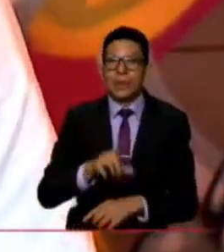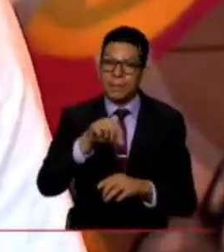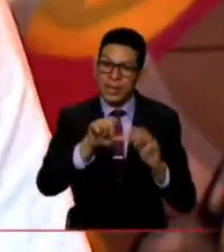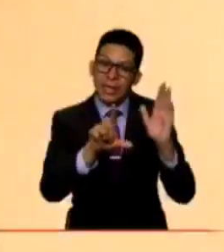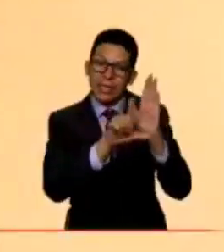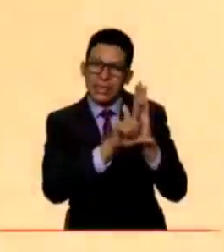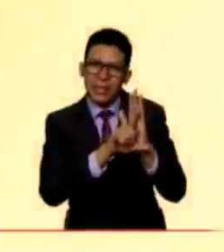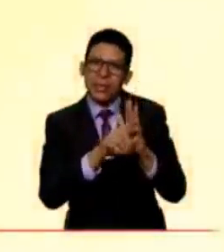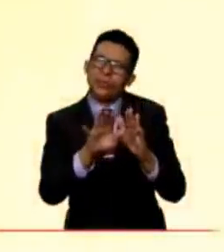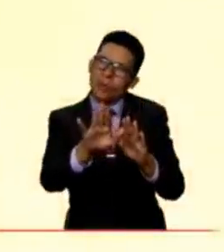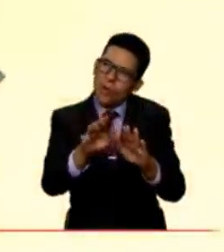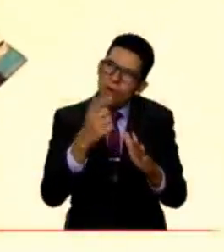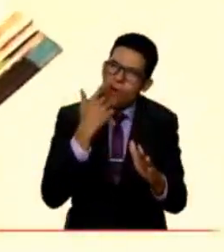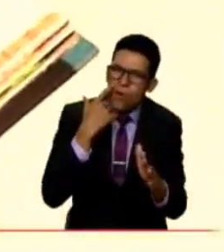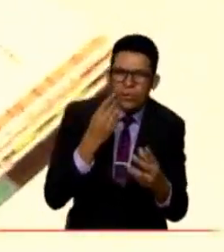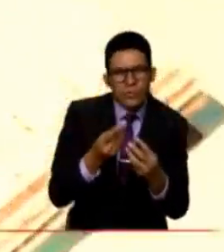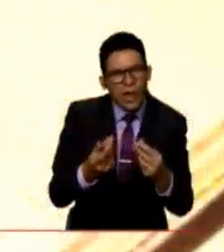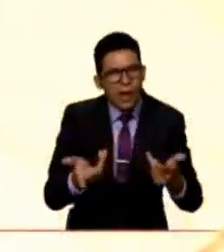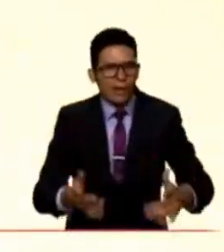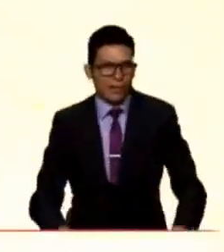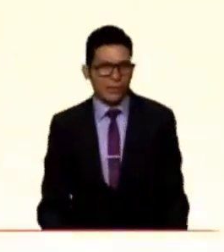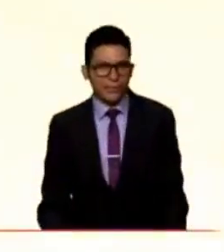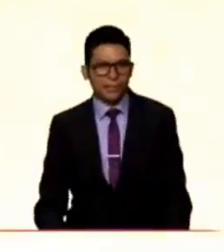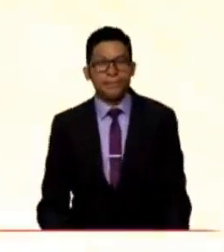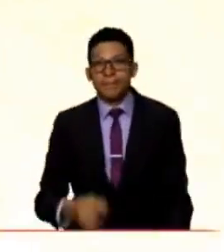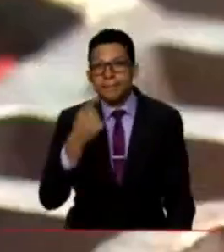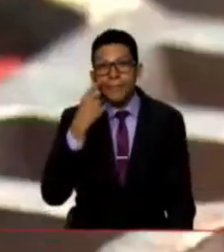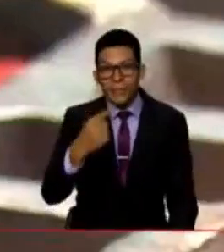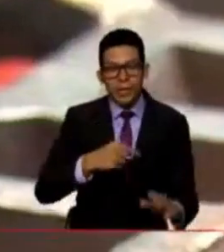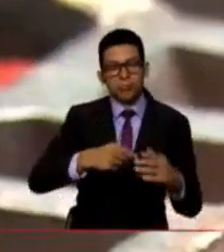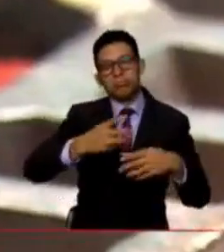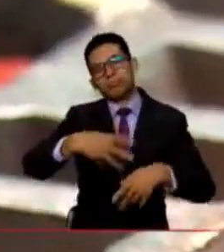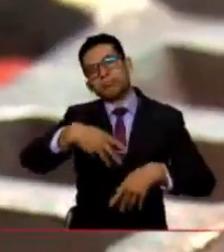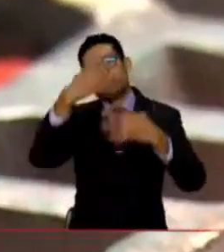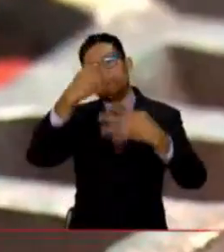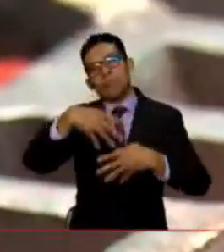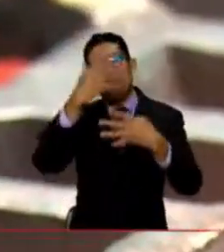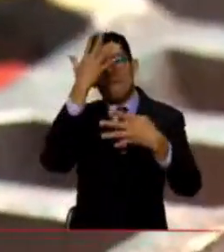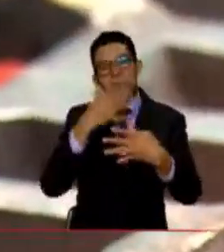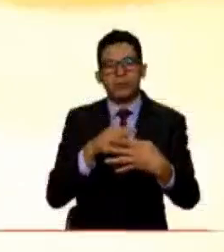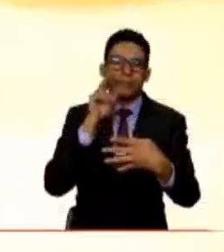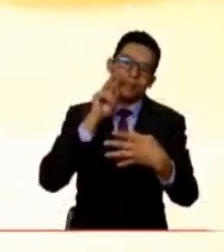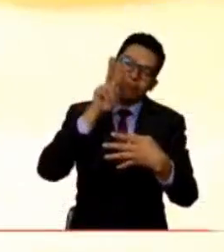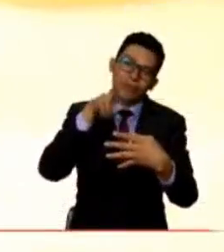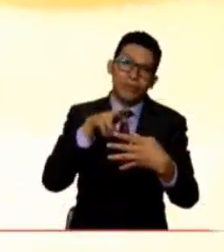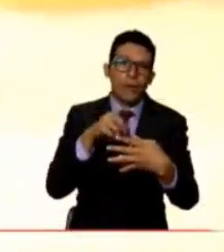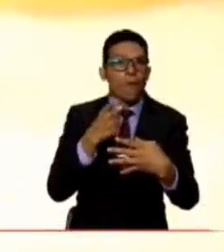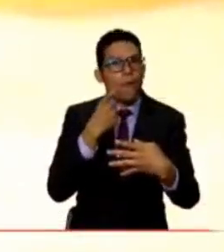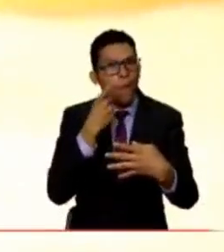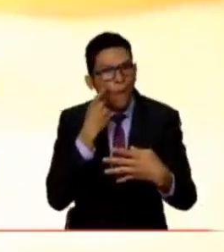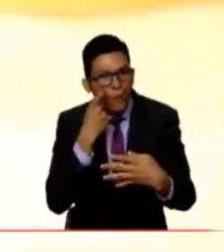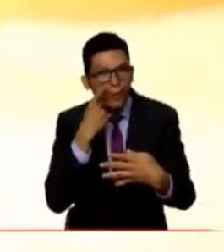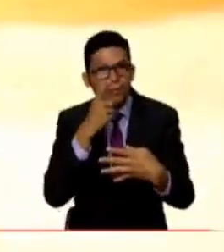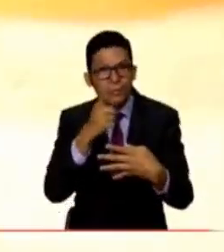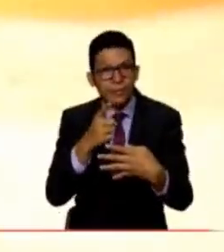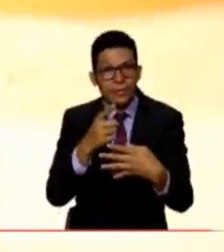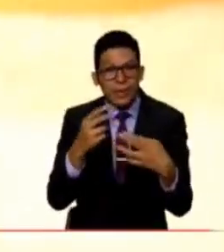que cógela suave. El llamado es a verificar el contenido que consume, mientras las autoridades advierten